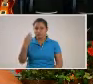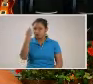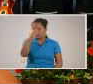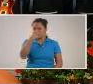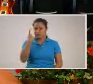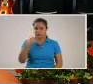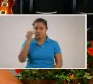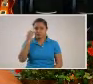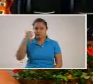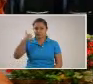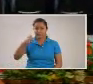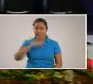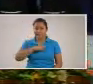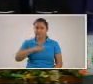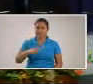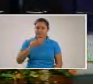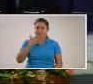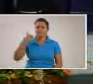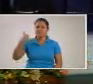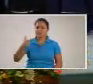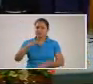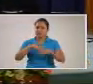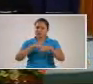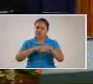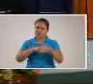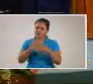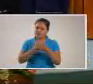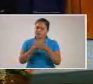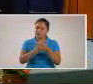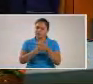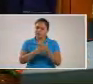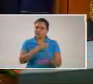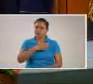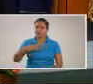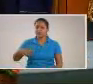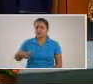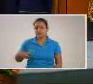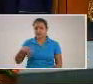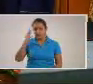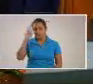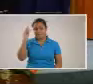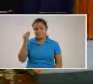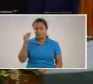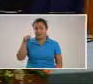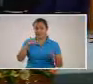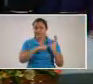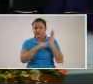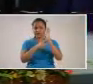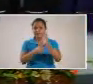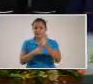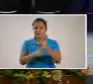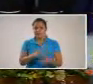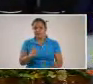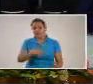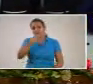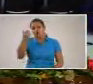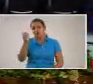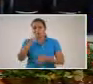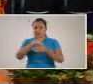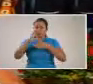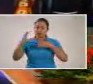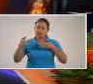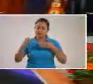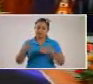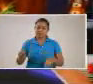momentos económicamente hablando y políticamente hablando. Porque, hermano, aquí es donde aparece otro rollo. Porque entonces